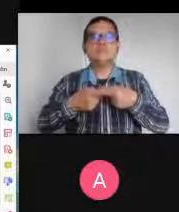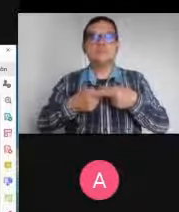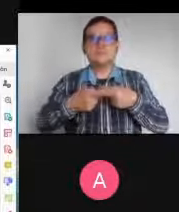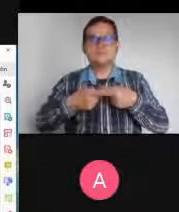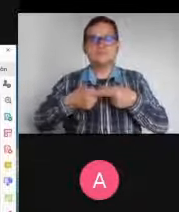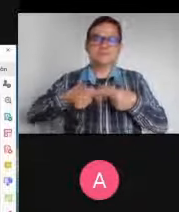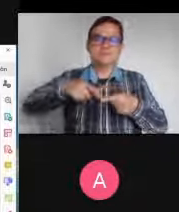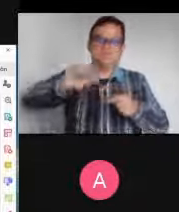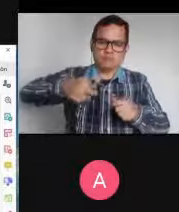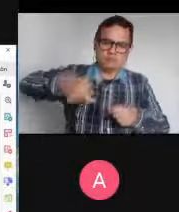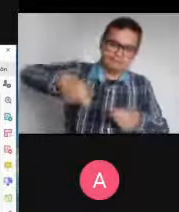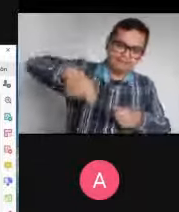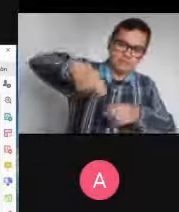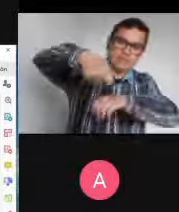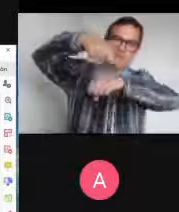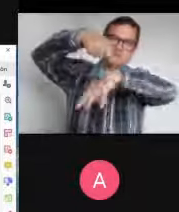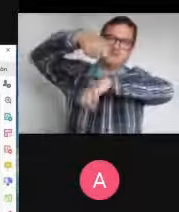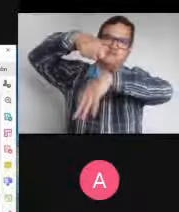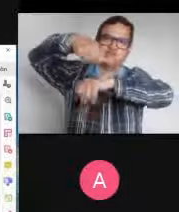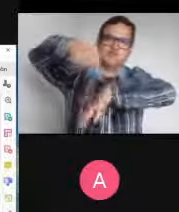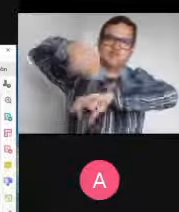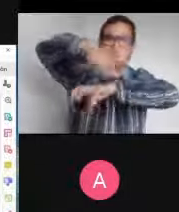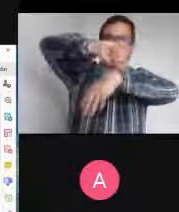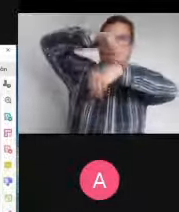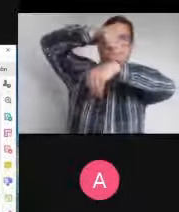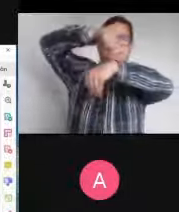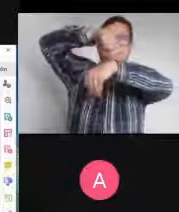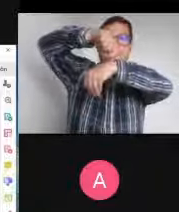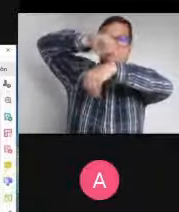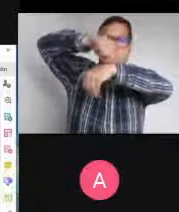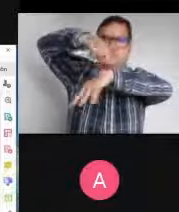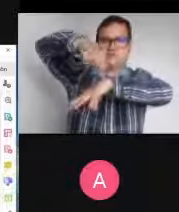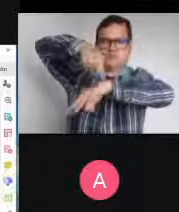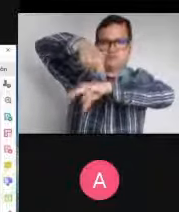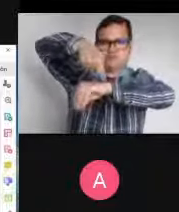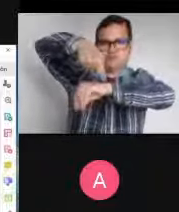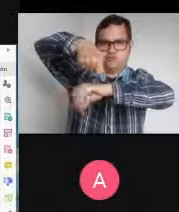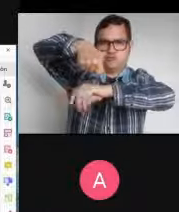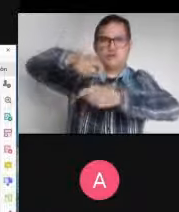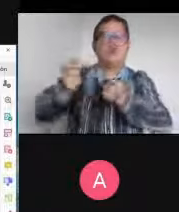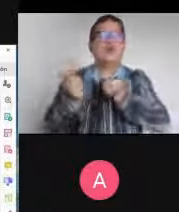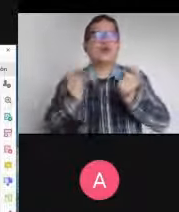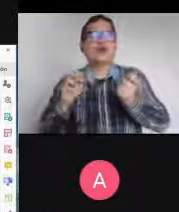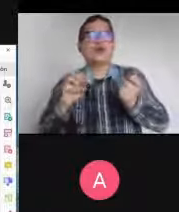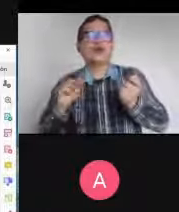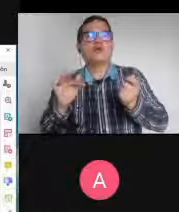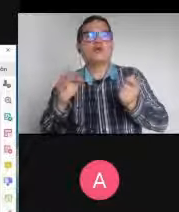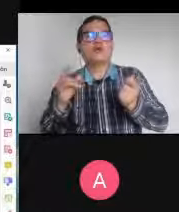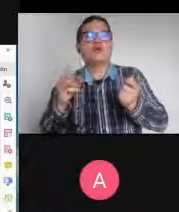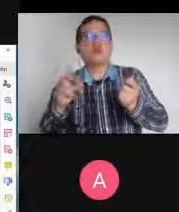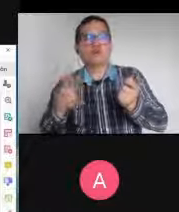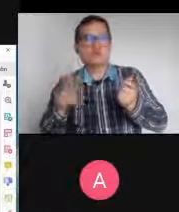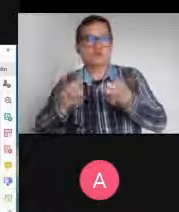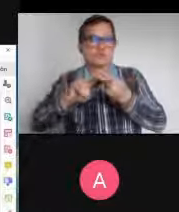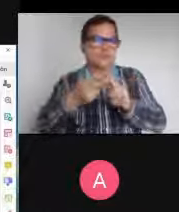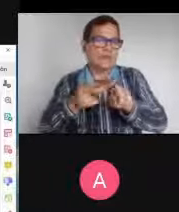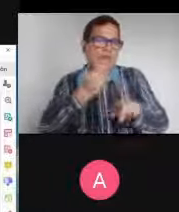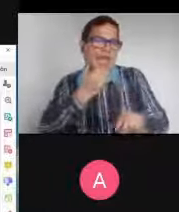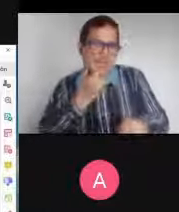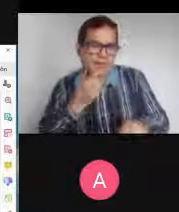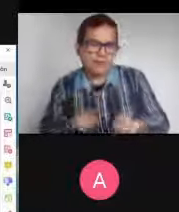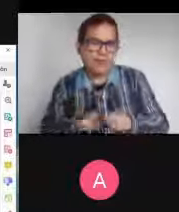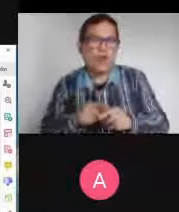cerrar toda o abrirlo todo y dejar pasar o no dejar pasar una corriente. Entonces, básicamente, pues esa es como la analogía de cómo funciona